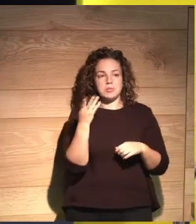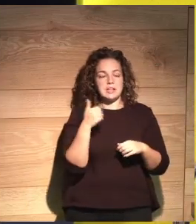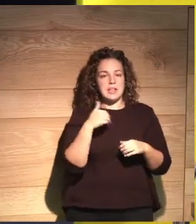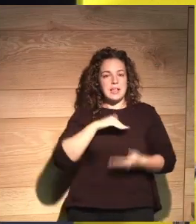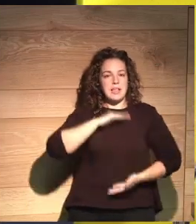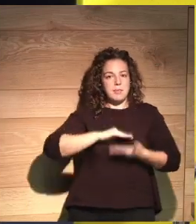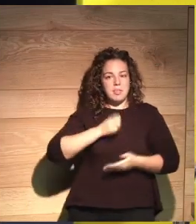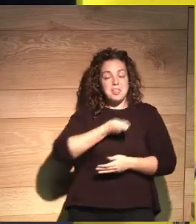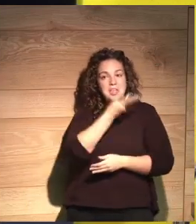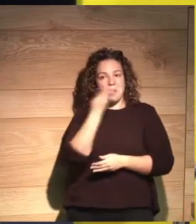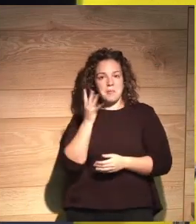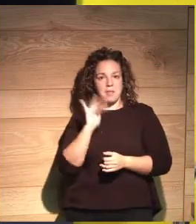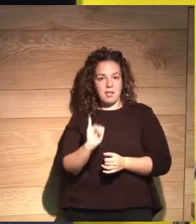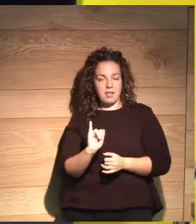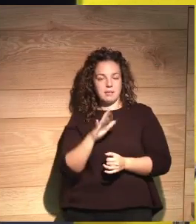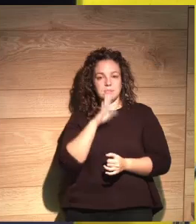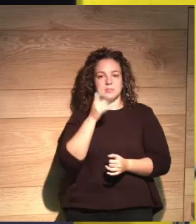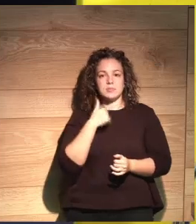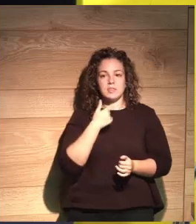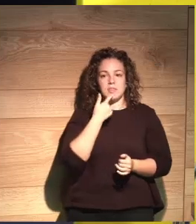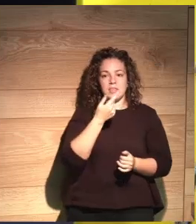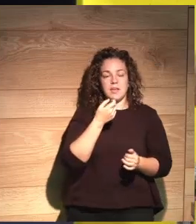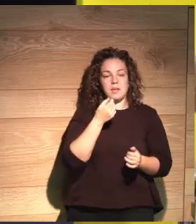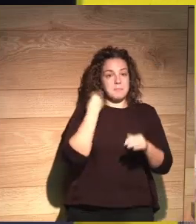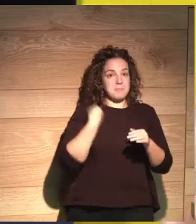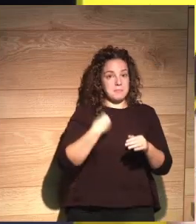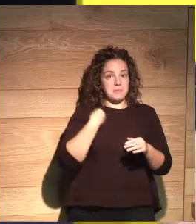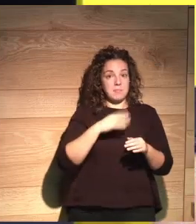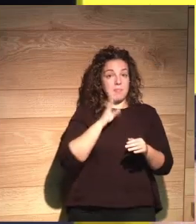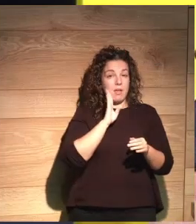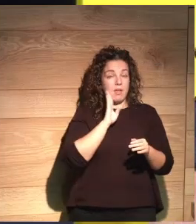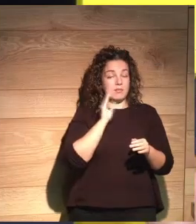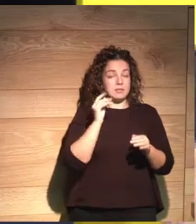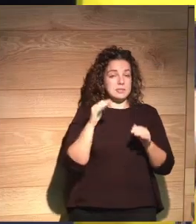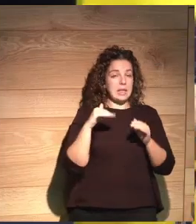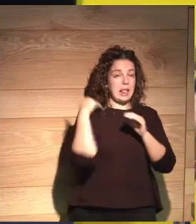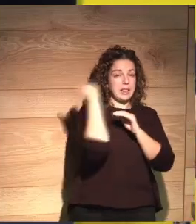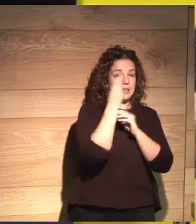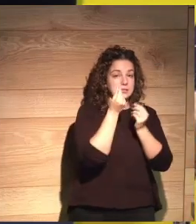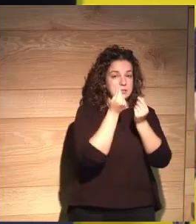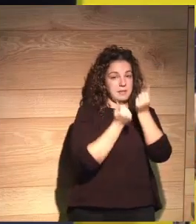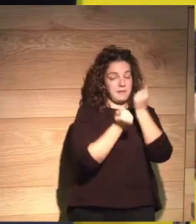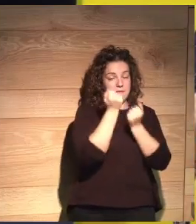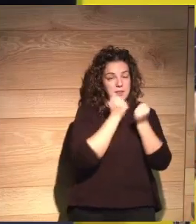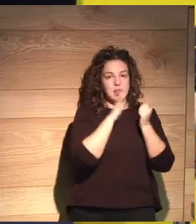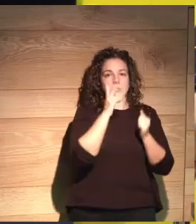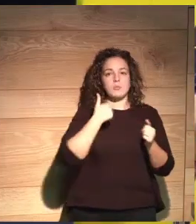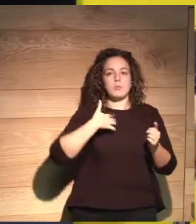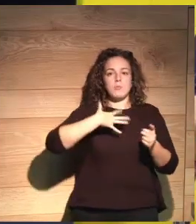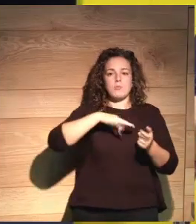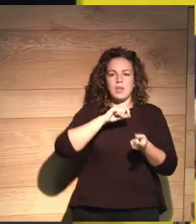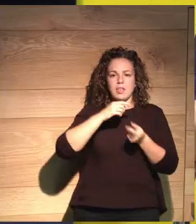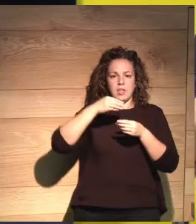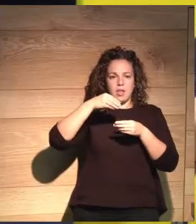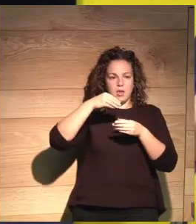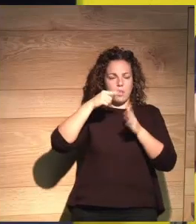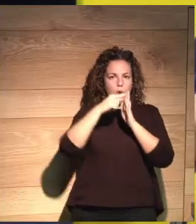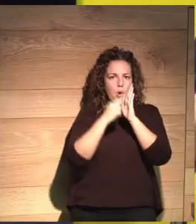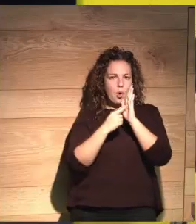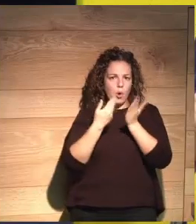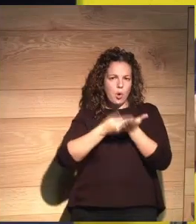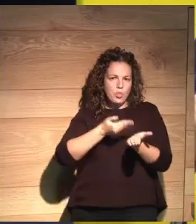capacidades como yo decía de las altas finanzas que pueden transformar toda una serie de condiciones